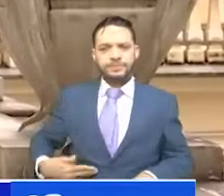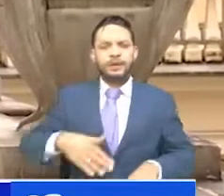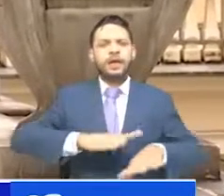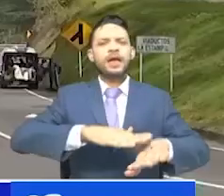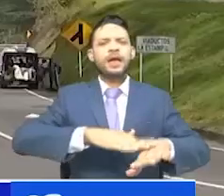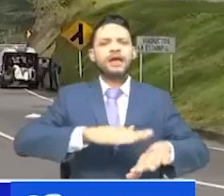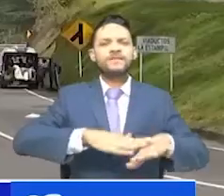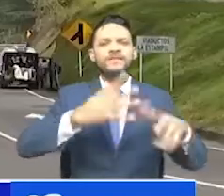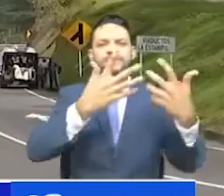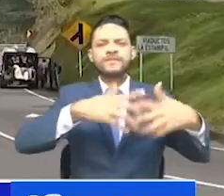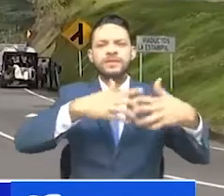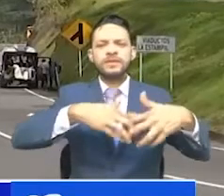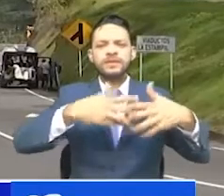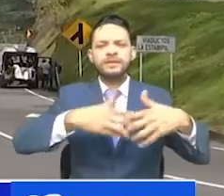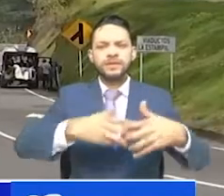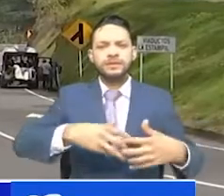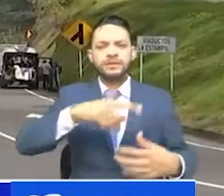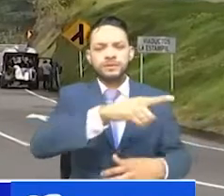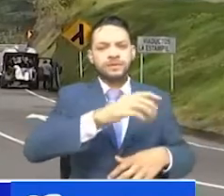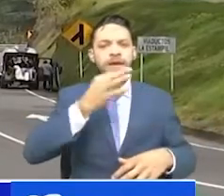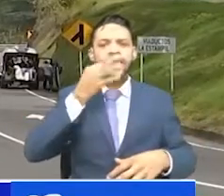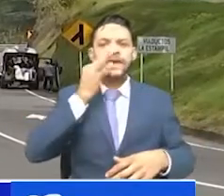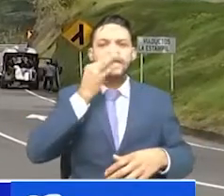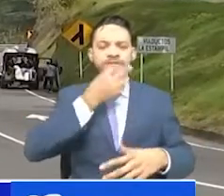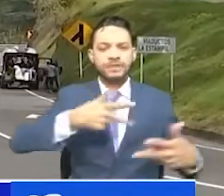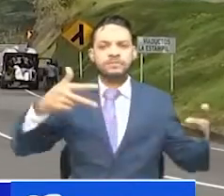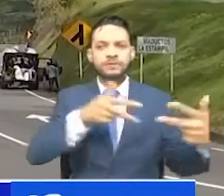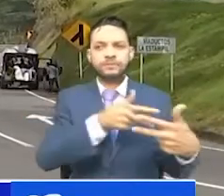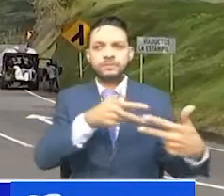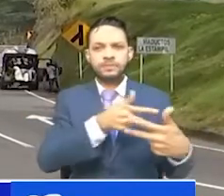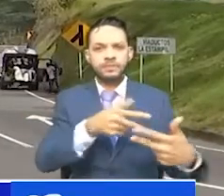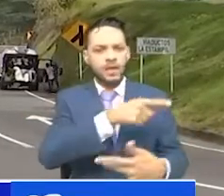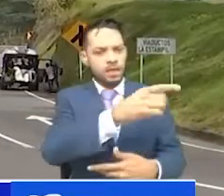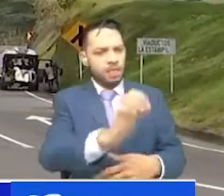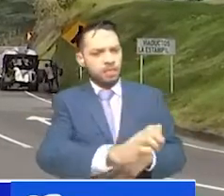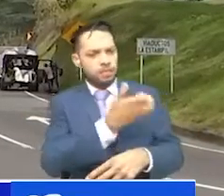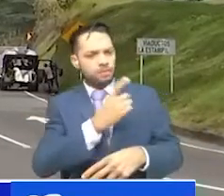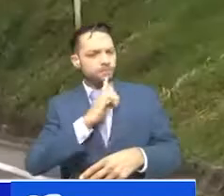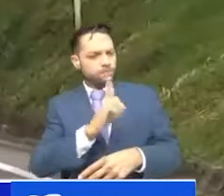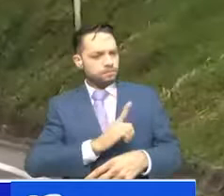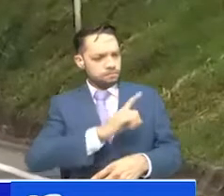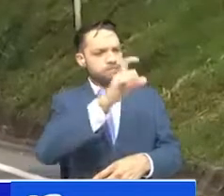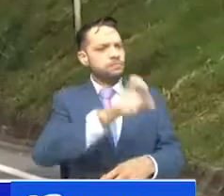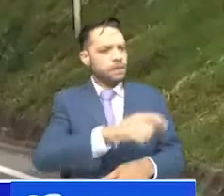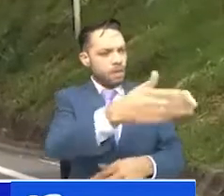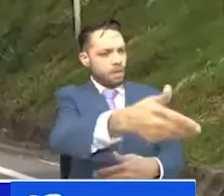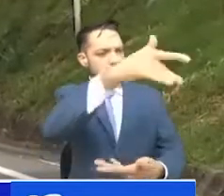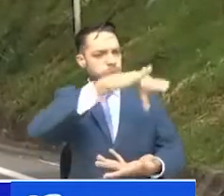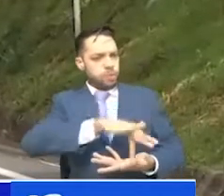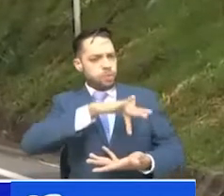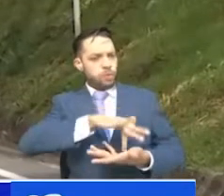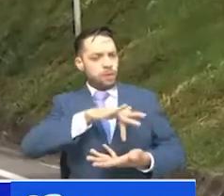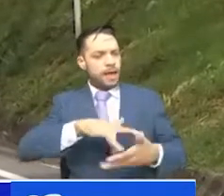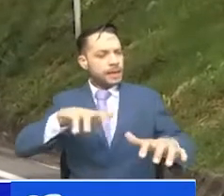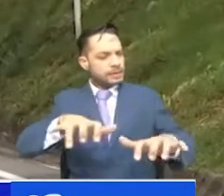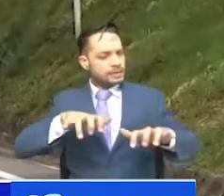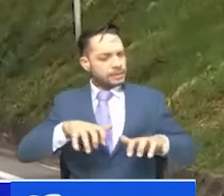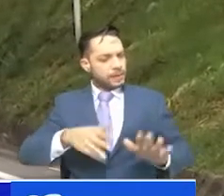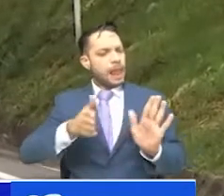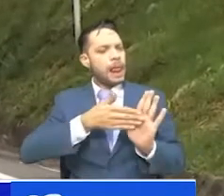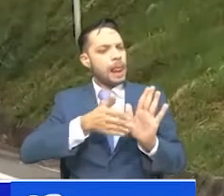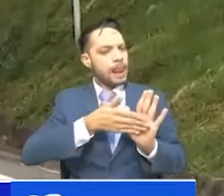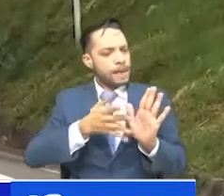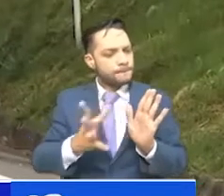de autopistas del Café, Mauricio Vega, para que no sea indiferente con el departamento y acuda sin colocar tantas trabas al recinto de la Asamblea con el